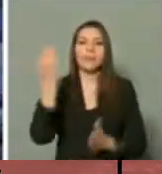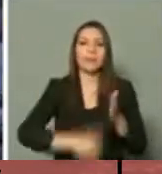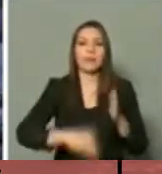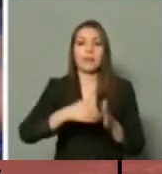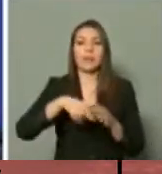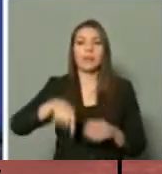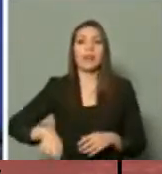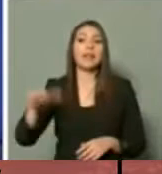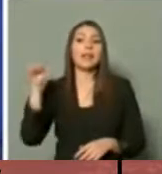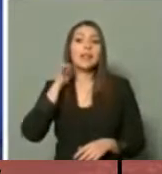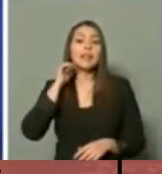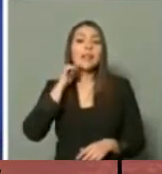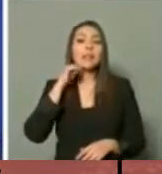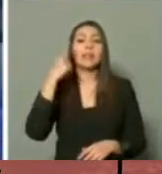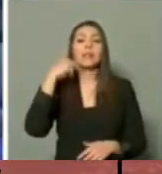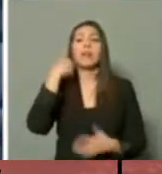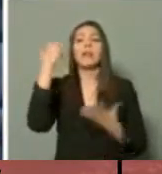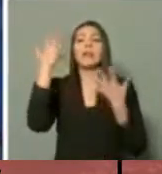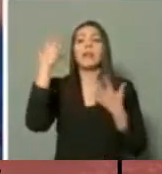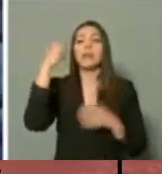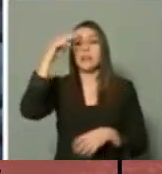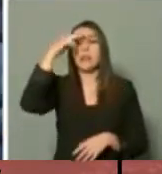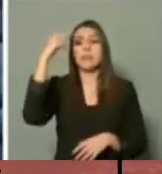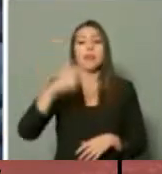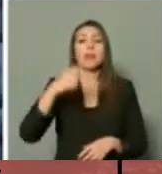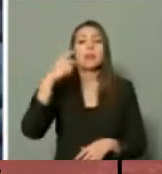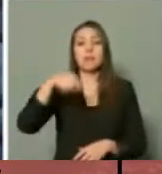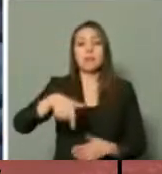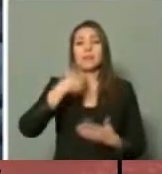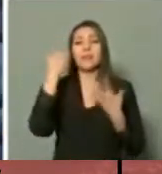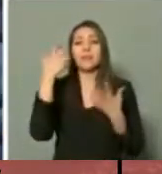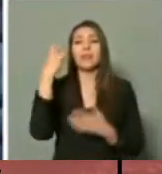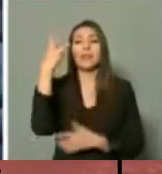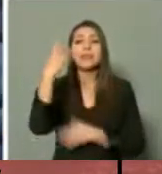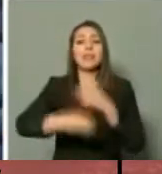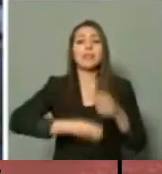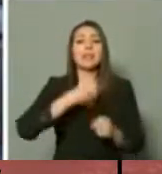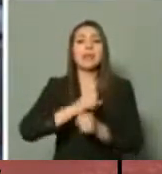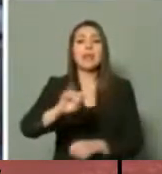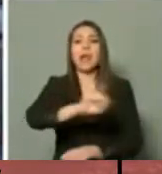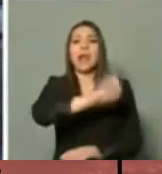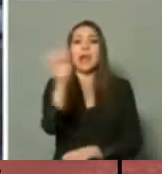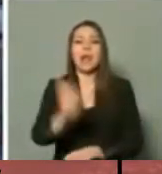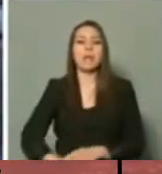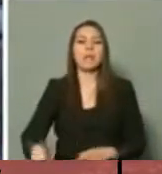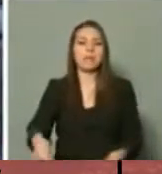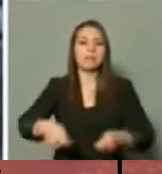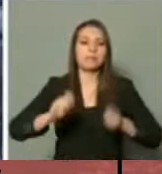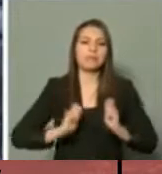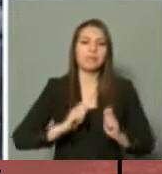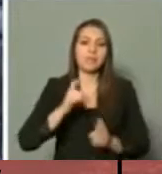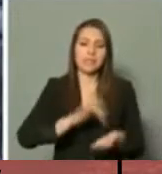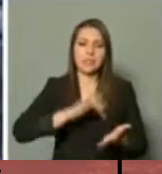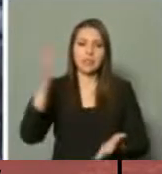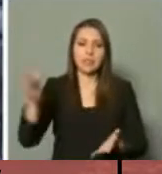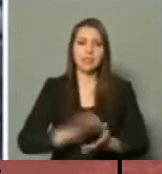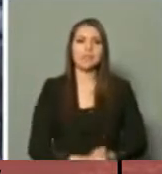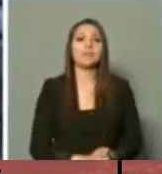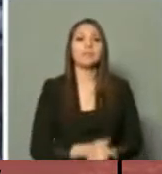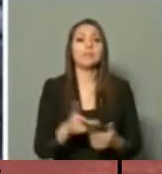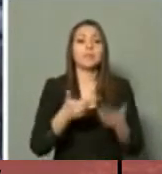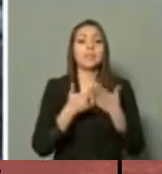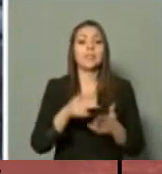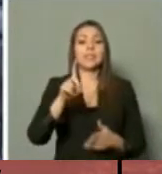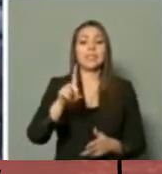de México en 3 años nunca llegó. Gracias. Candidata, le restan 36 segundos en su bolsa de